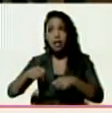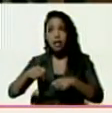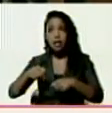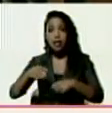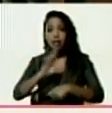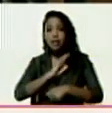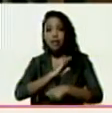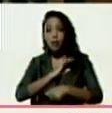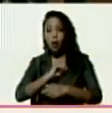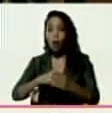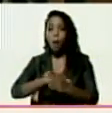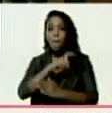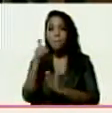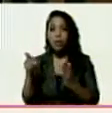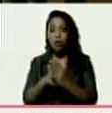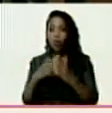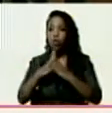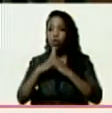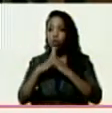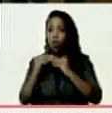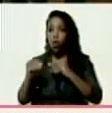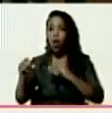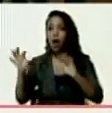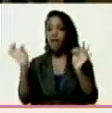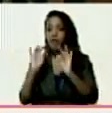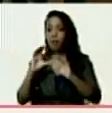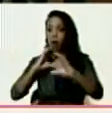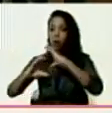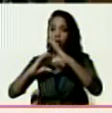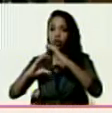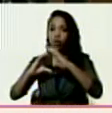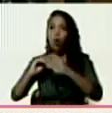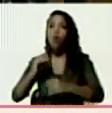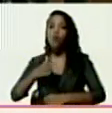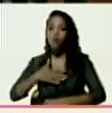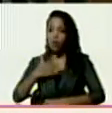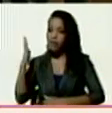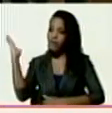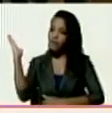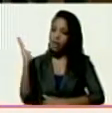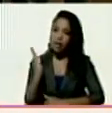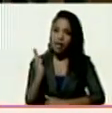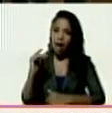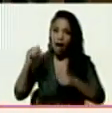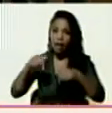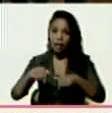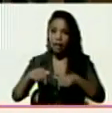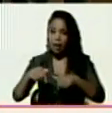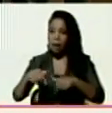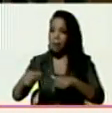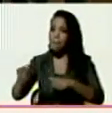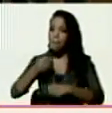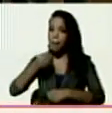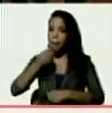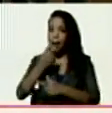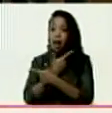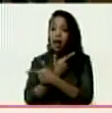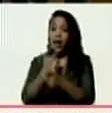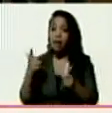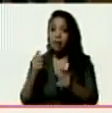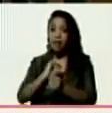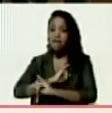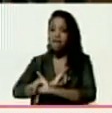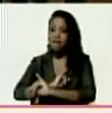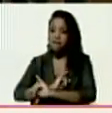plena seguridad que todos los medios de comunicación tendrán que estar aquí para tener una prensa libre y acabar con